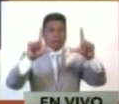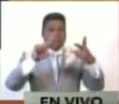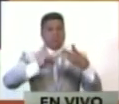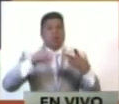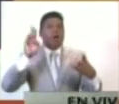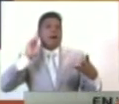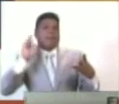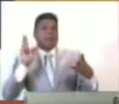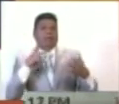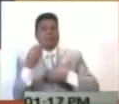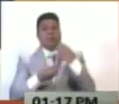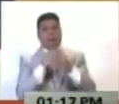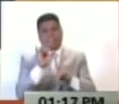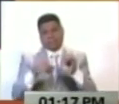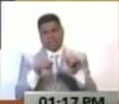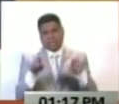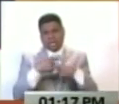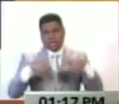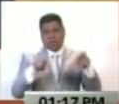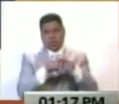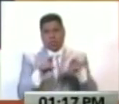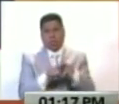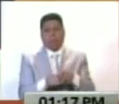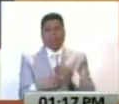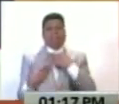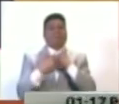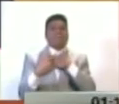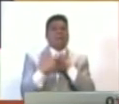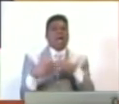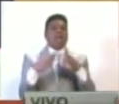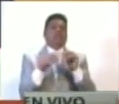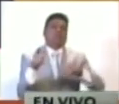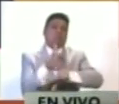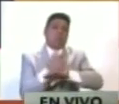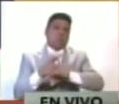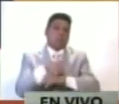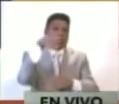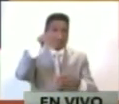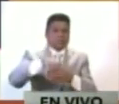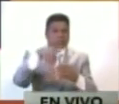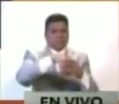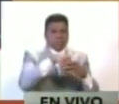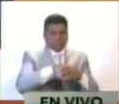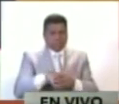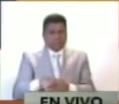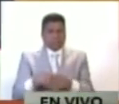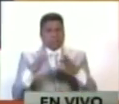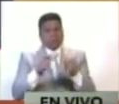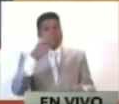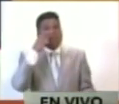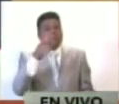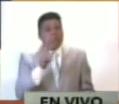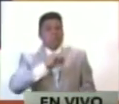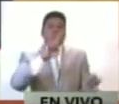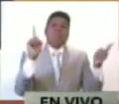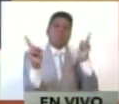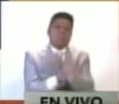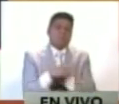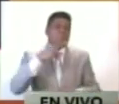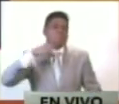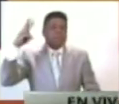que pretenden igualarse y que pretenden atacar a los gobiernos legítimos, a la voluntad de los pueblos, tiene que sustituirse realmente